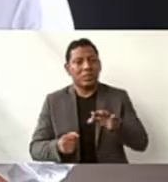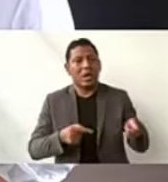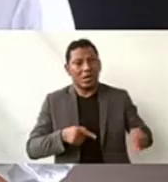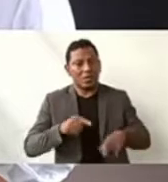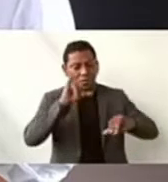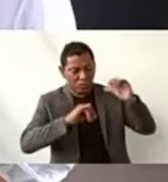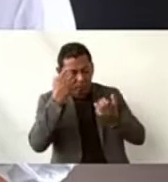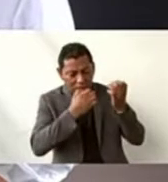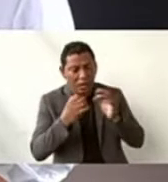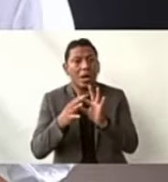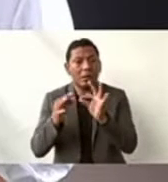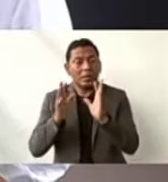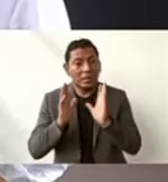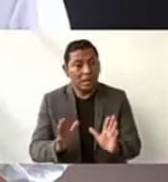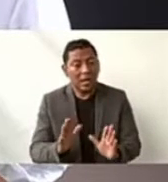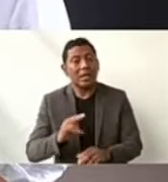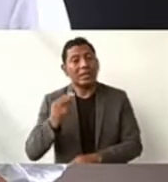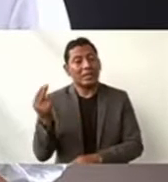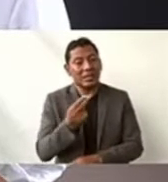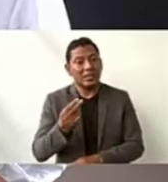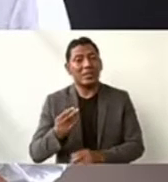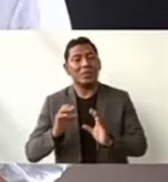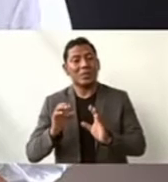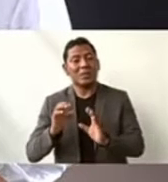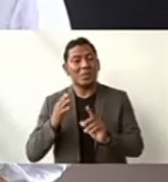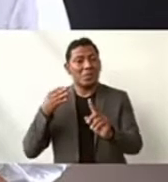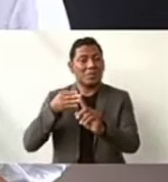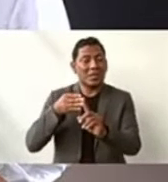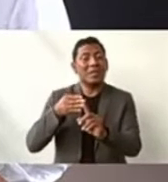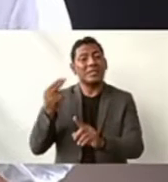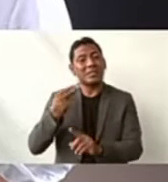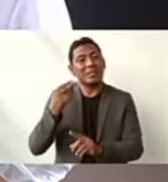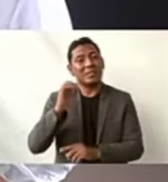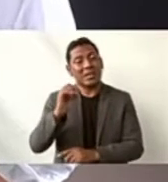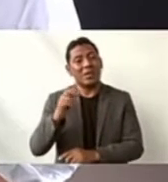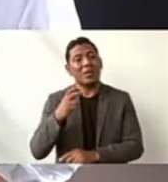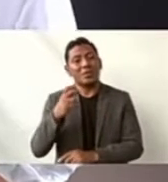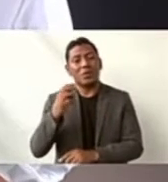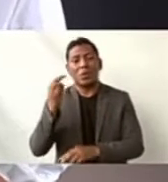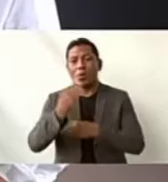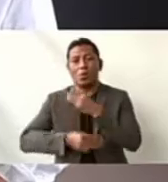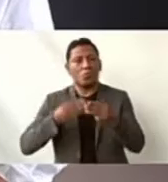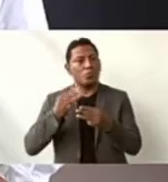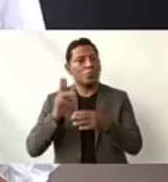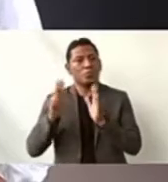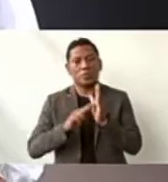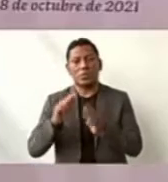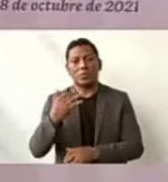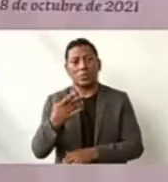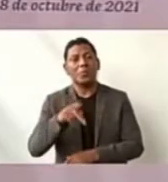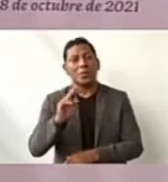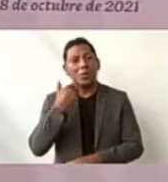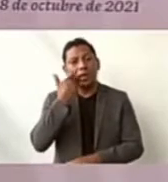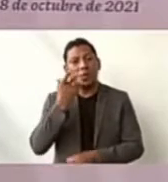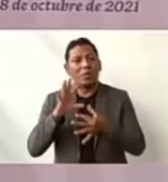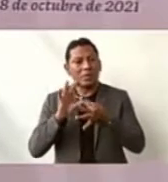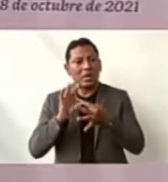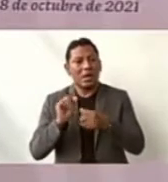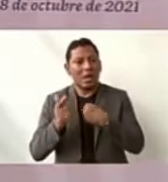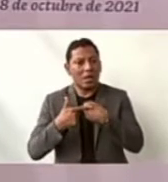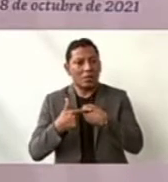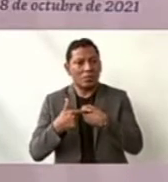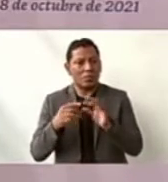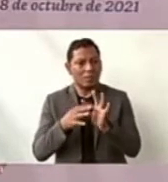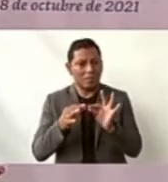tenemos que llegar a emisión neta cero al mundo a nivel mundial en el 2050 pero quiero recalcar algo y no quiero